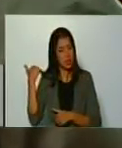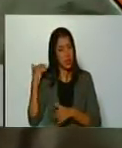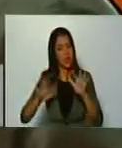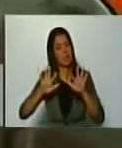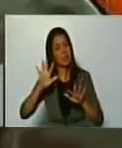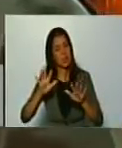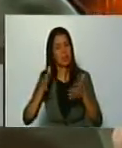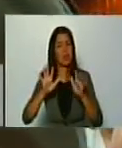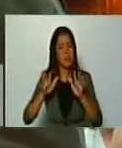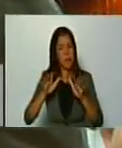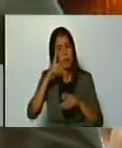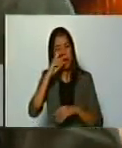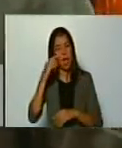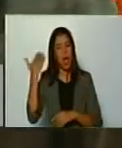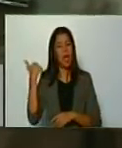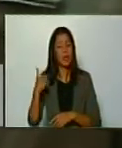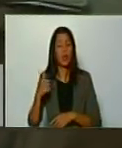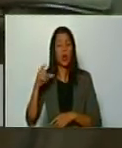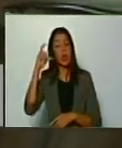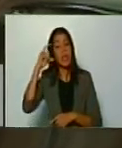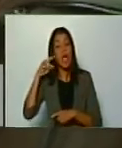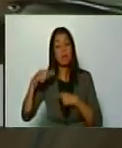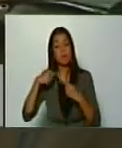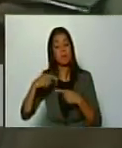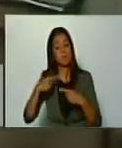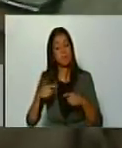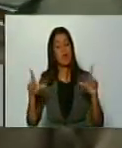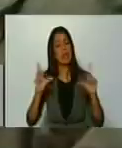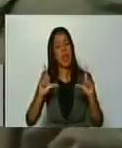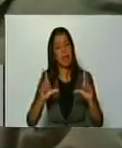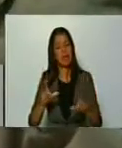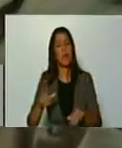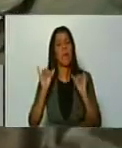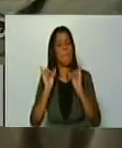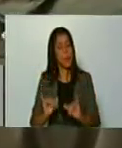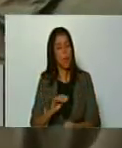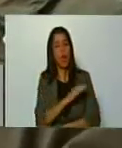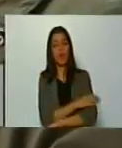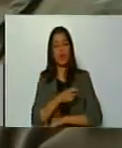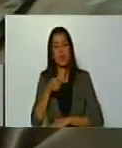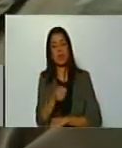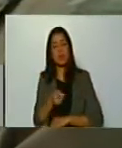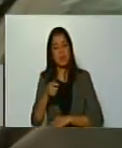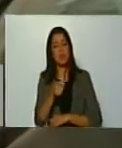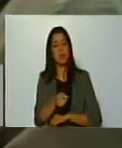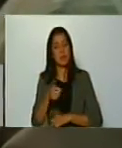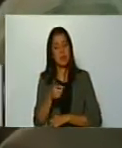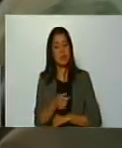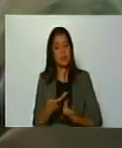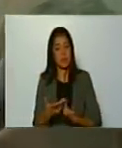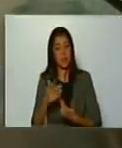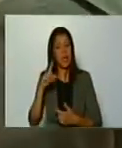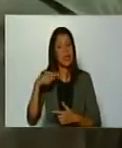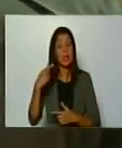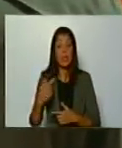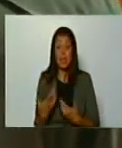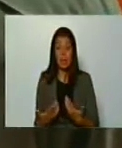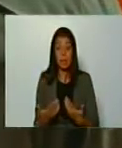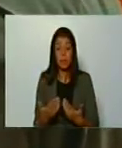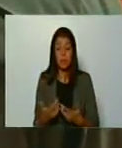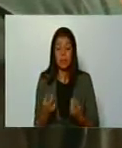para 16, pero eso ocurría todos los días. Luego con la salida, recuerden, no había